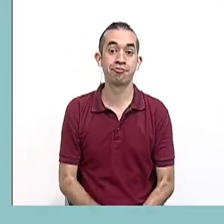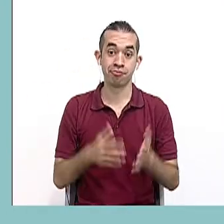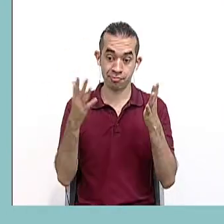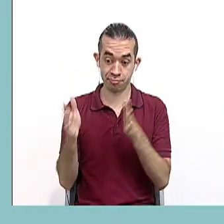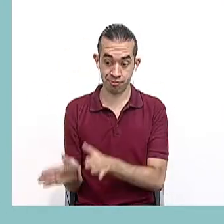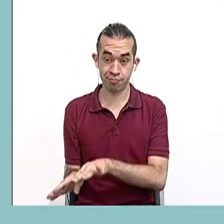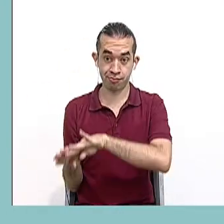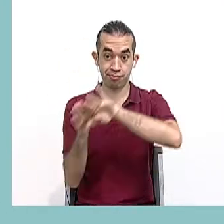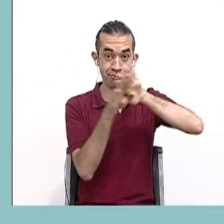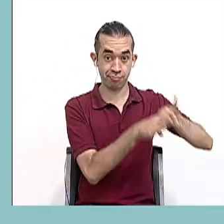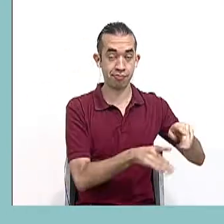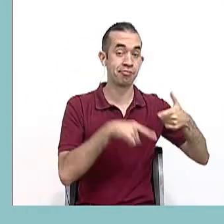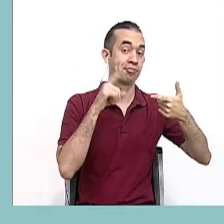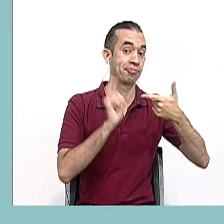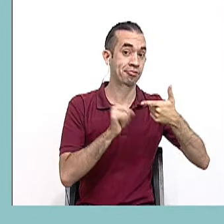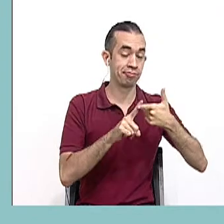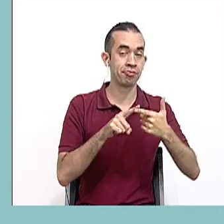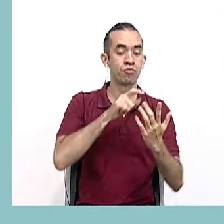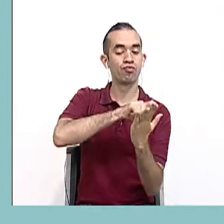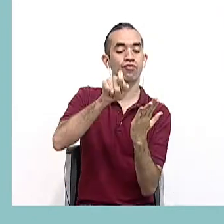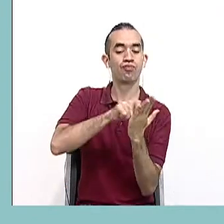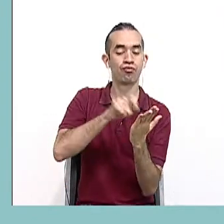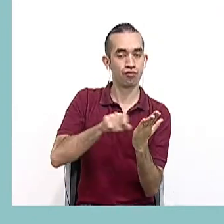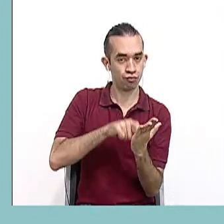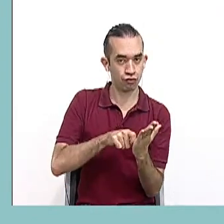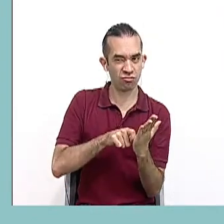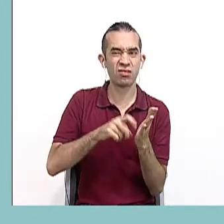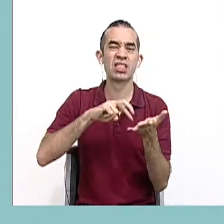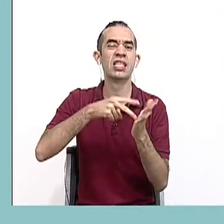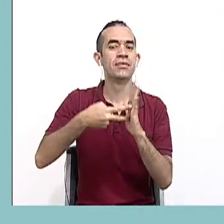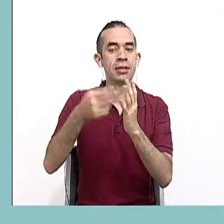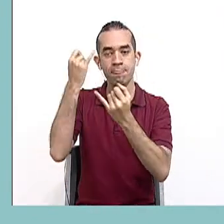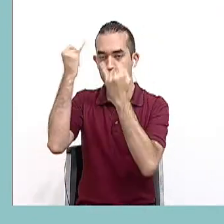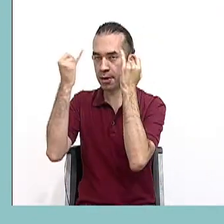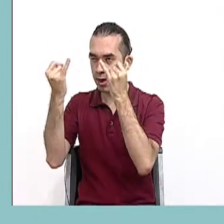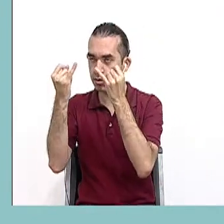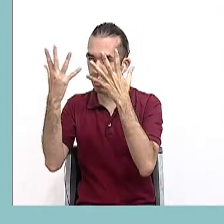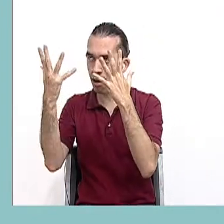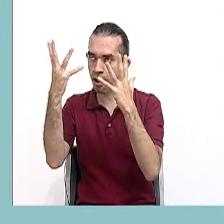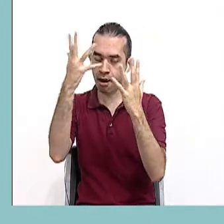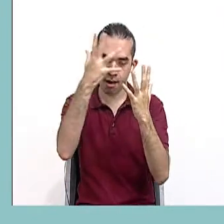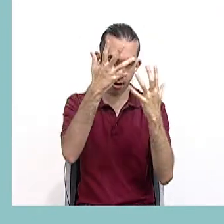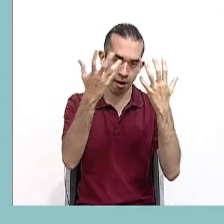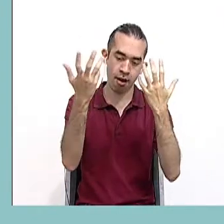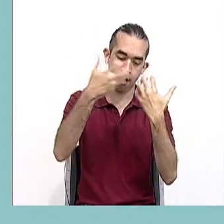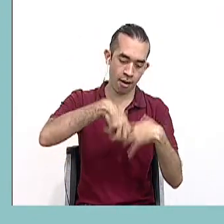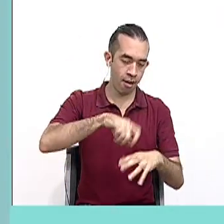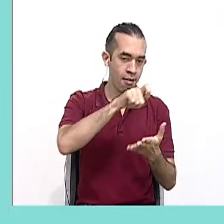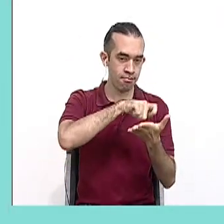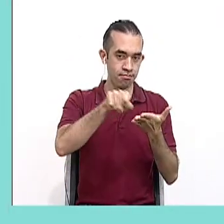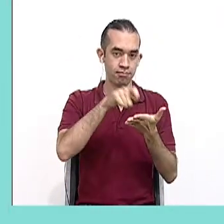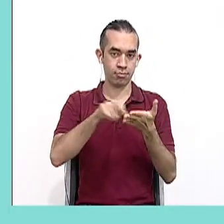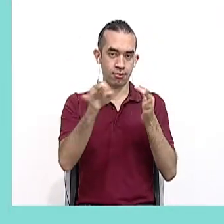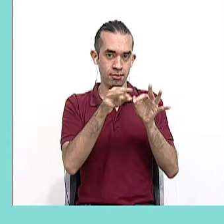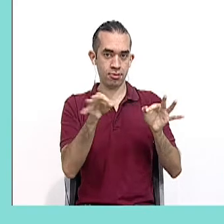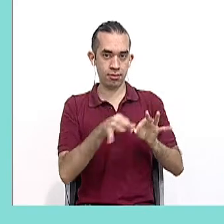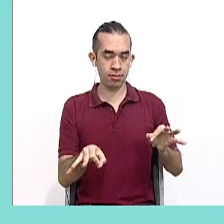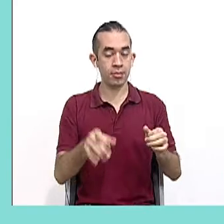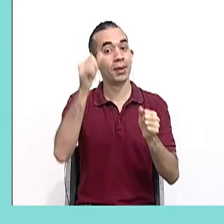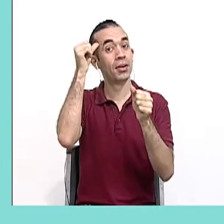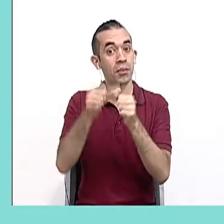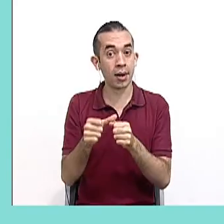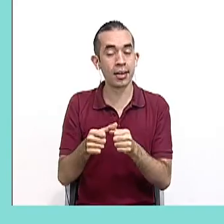Luego textualizar, es decir, transcribir mis ideas en palabras. Importante aquí recordar las partes de la